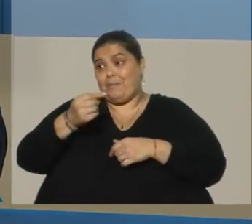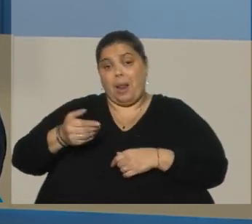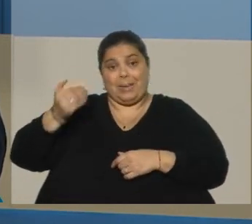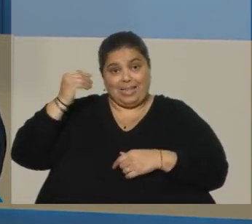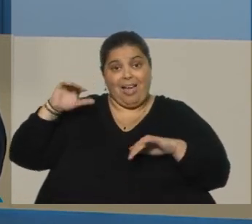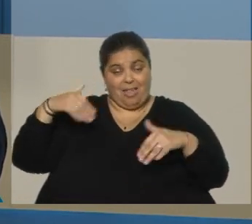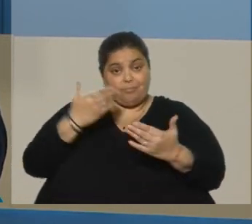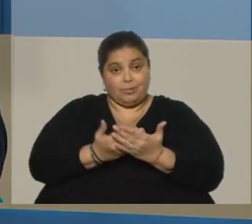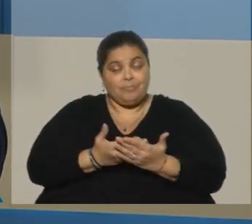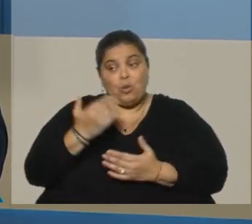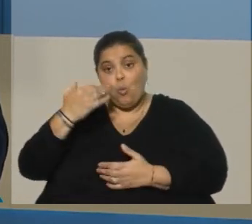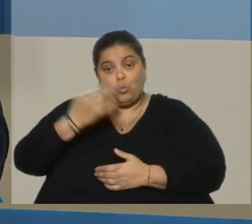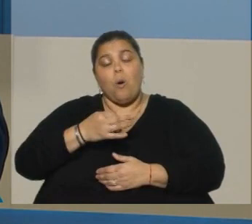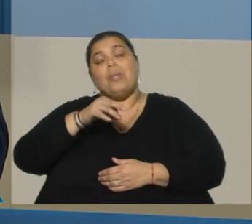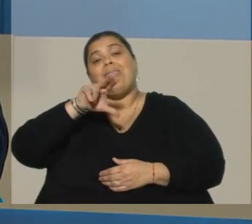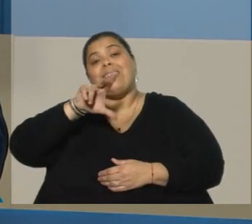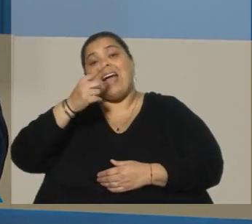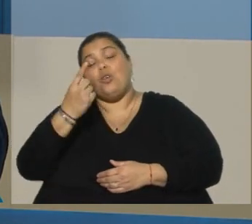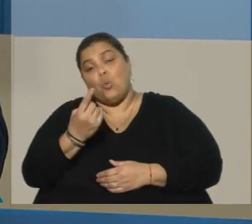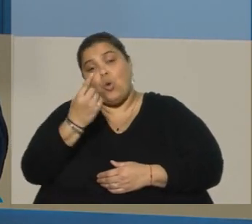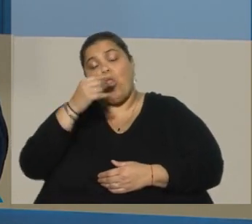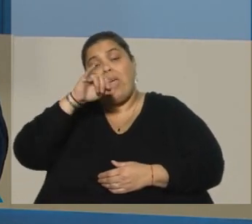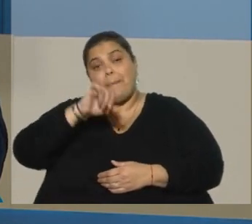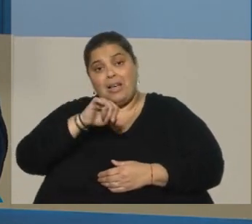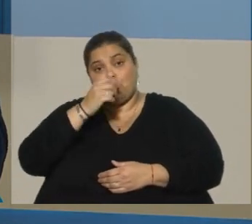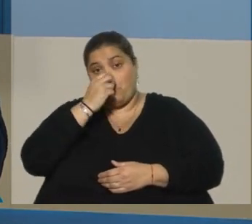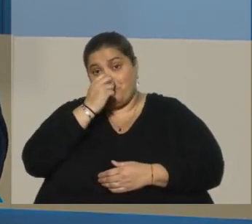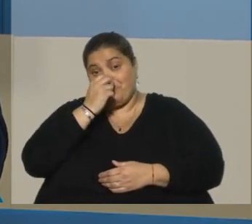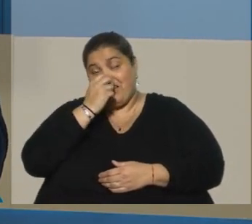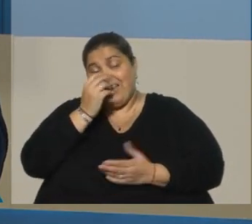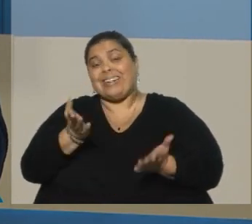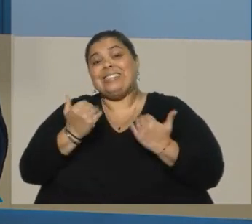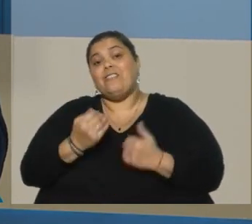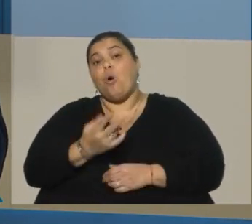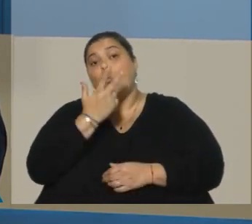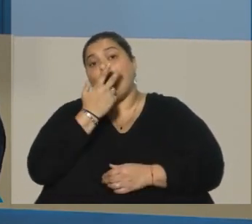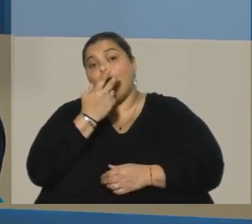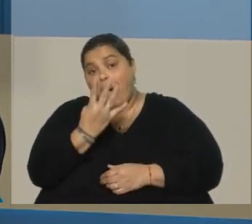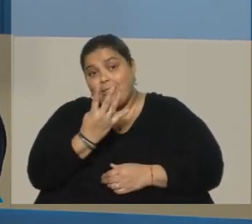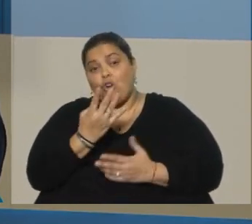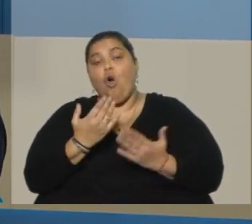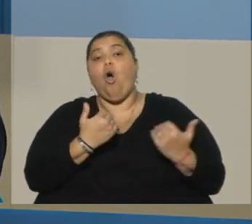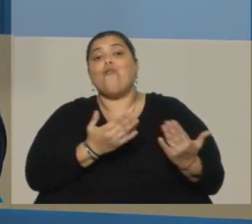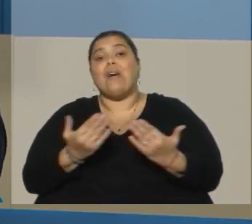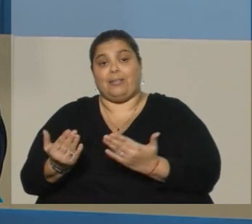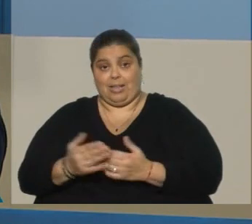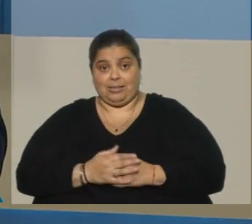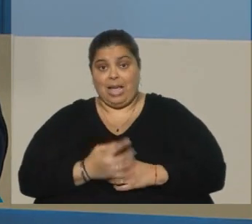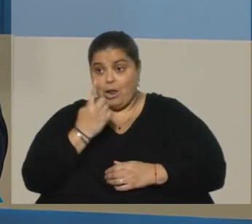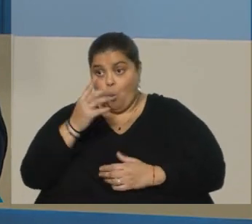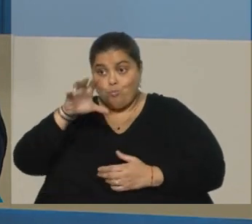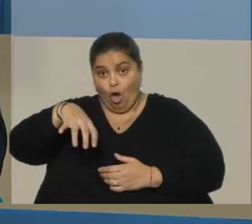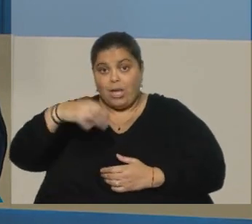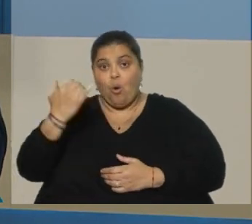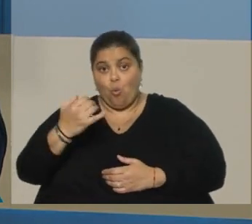como las que tuvimos el 31 de mayo, que son... Recibimos 4 ofertas por 3 bloques. Hubo competencia en uno de los bloques.